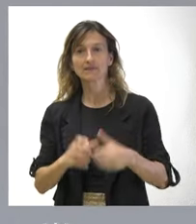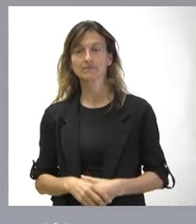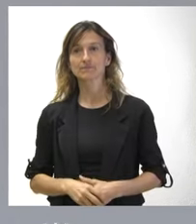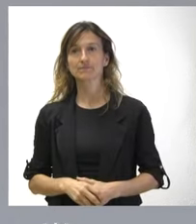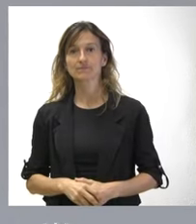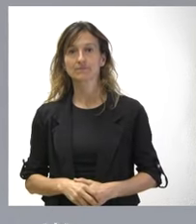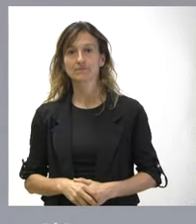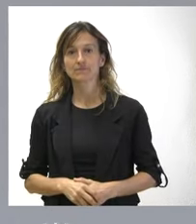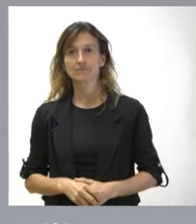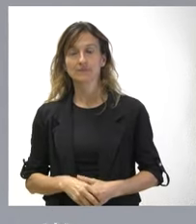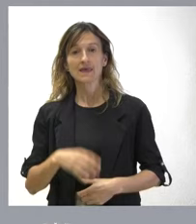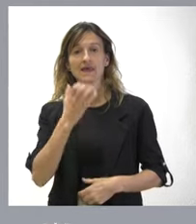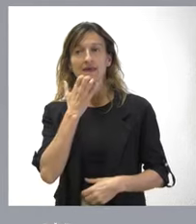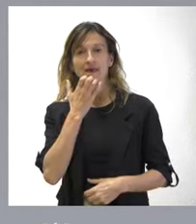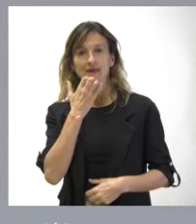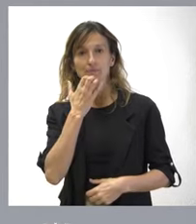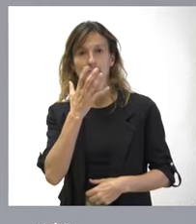voy a poner un ejemplo para que se entienda.